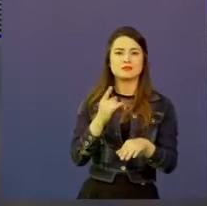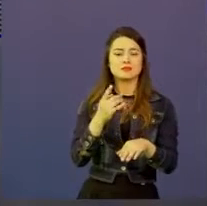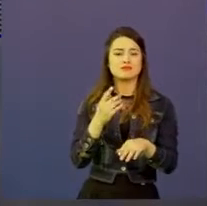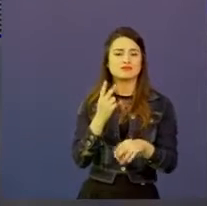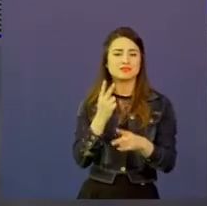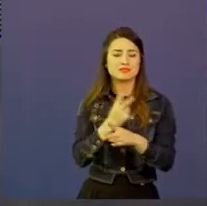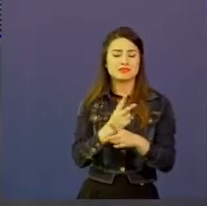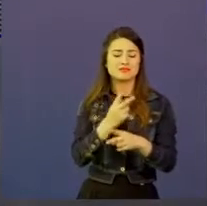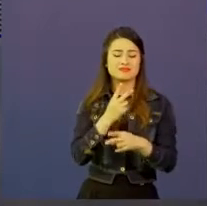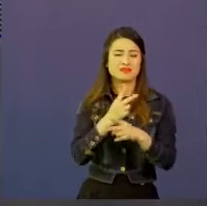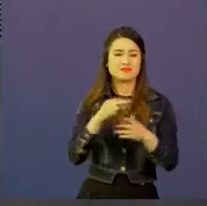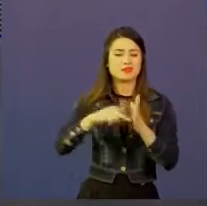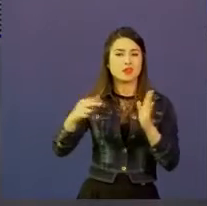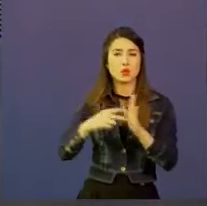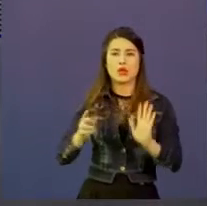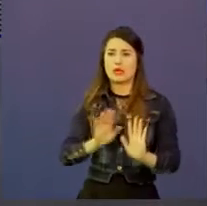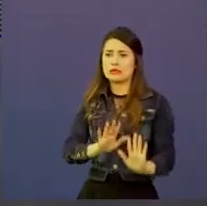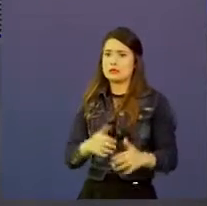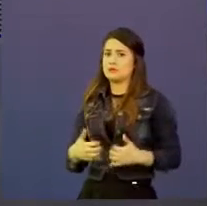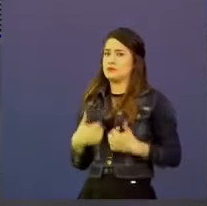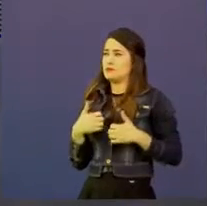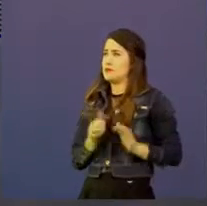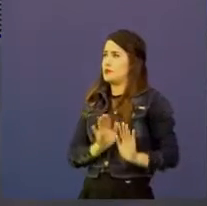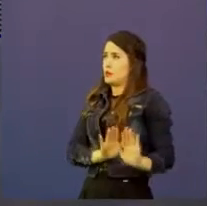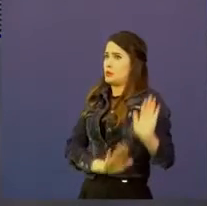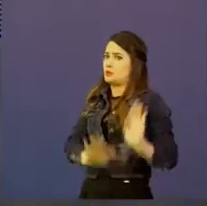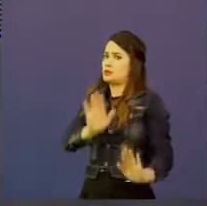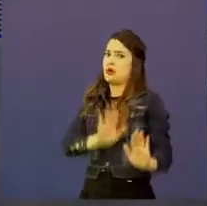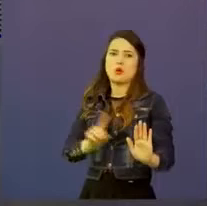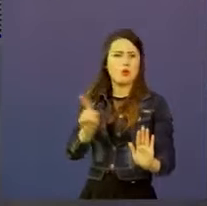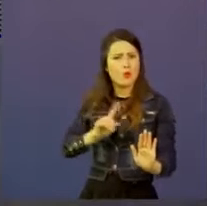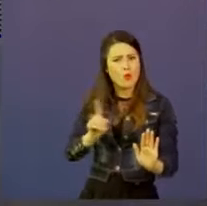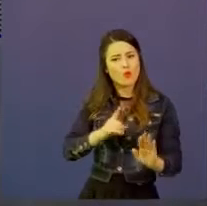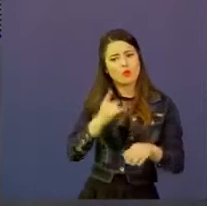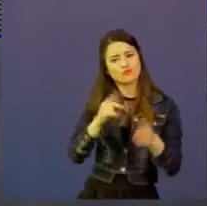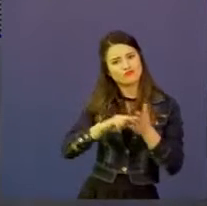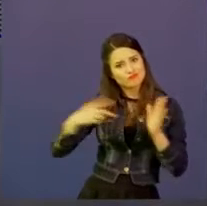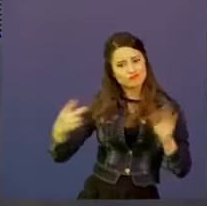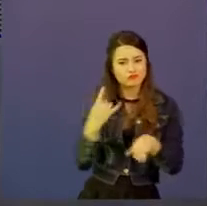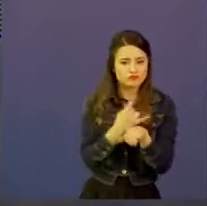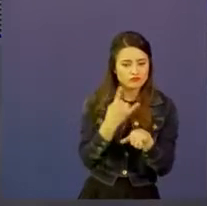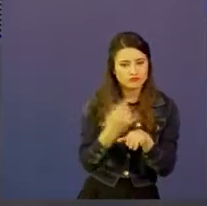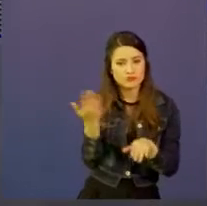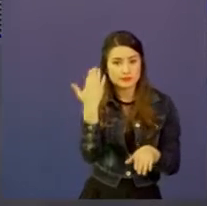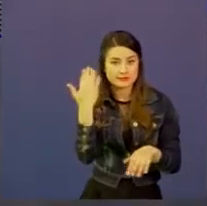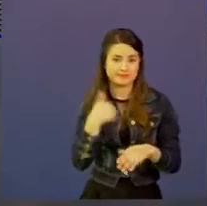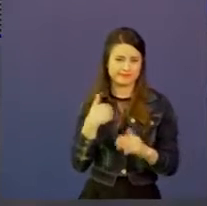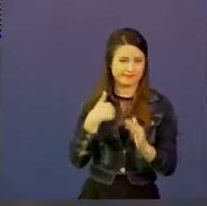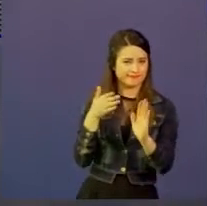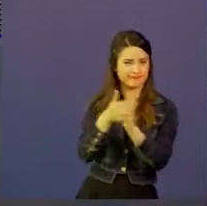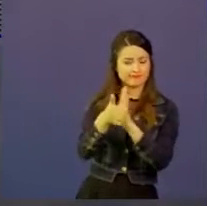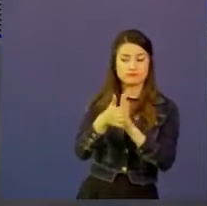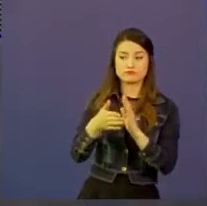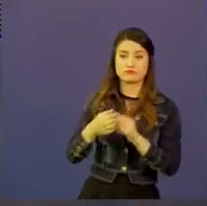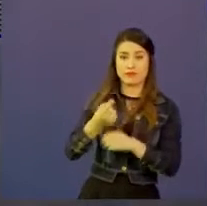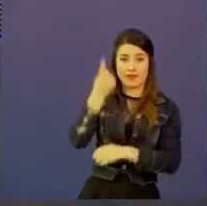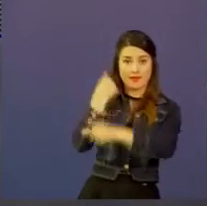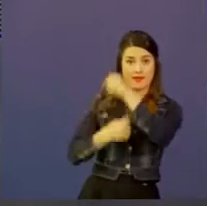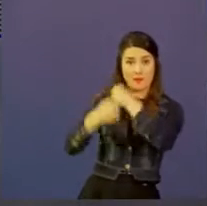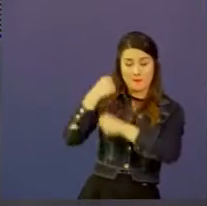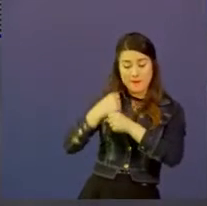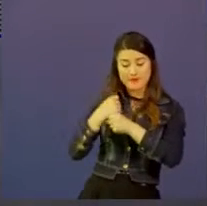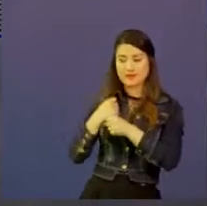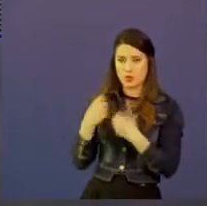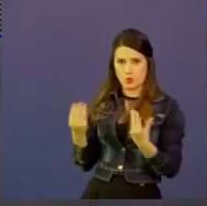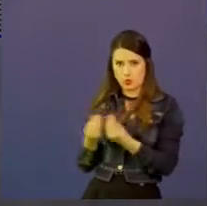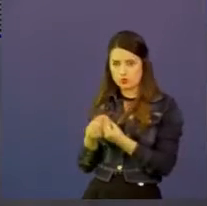o esa prevención y nos debemos involucrar. Y yo quisiera contarles también un dato muy interesante que descubrimos el año pasado con una encuesta